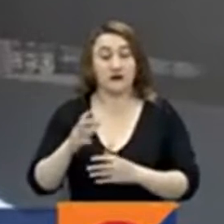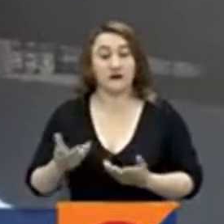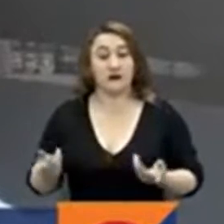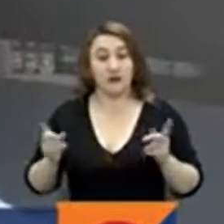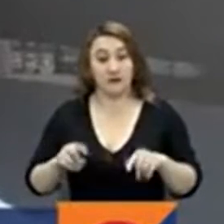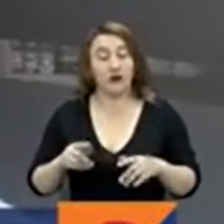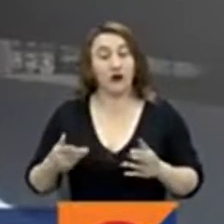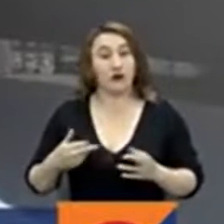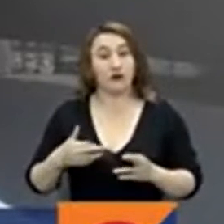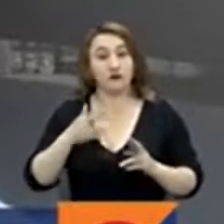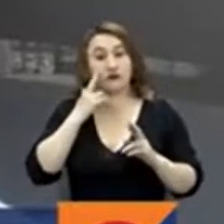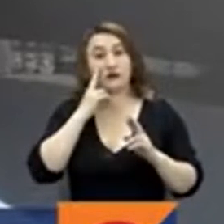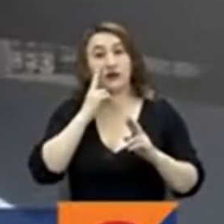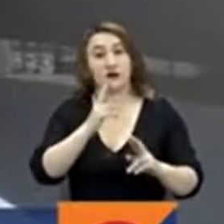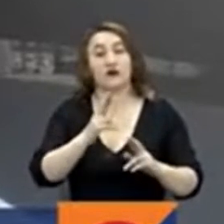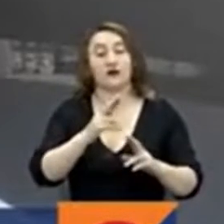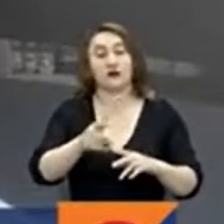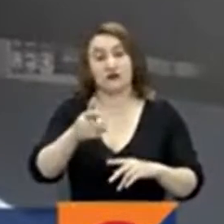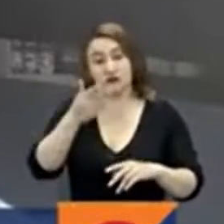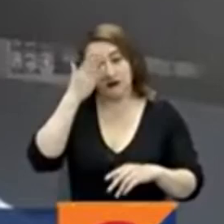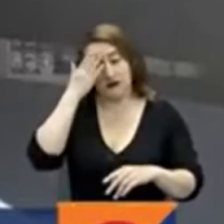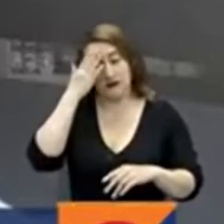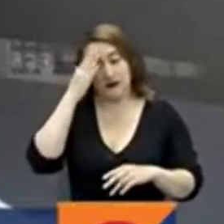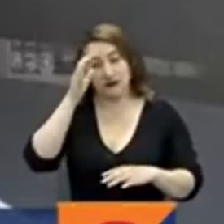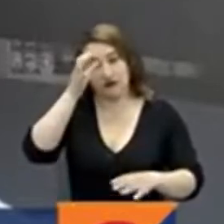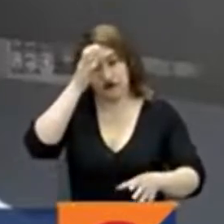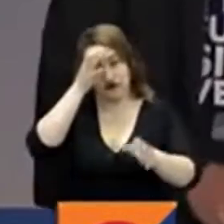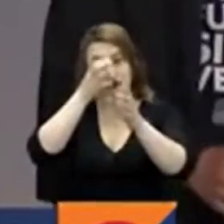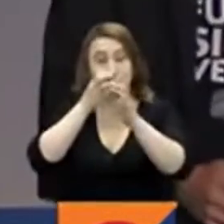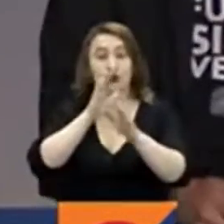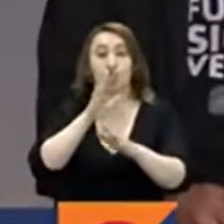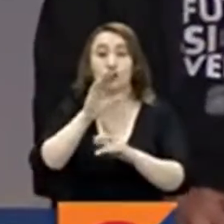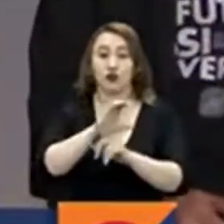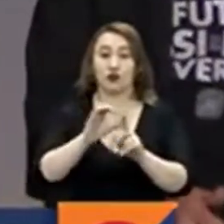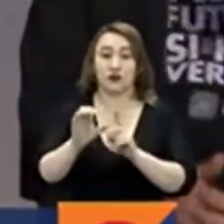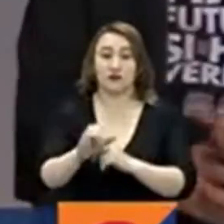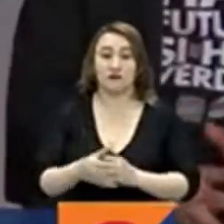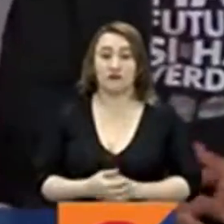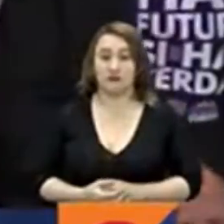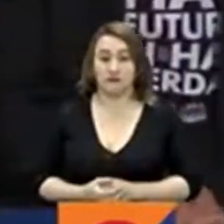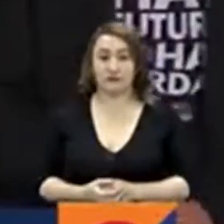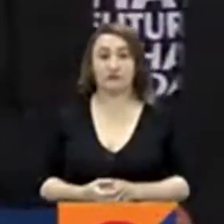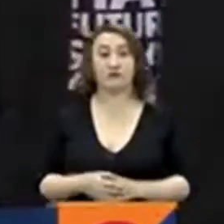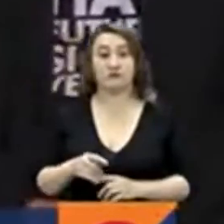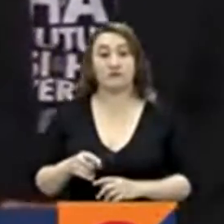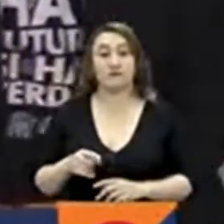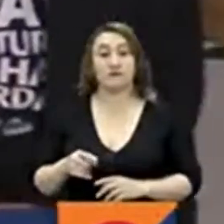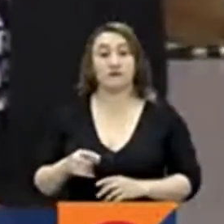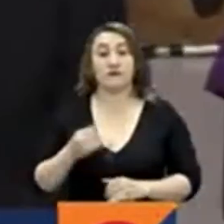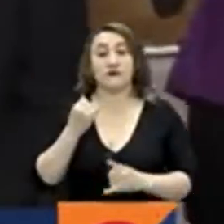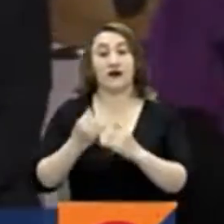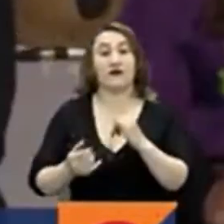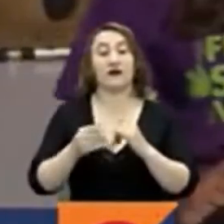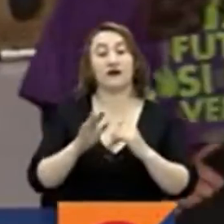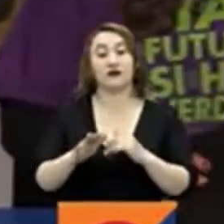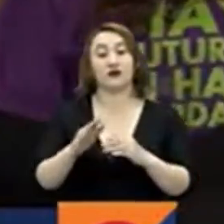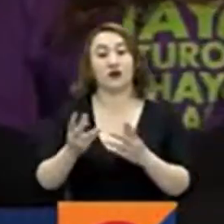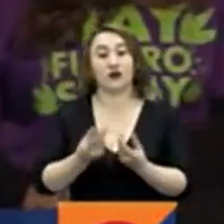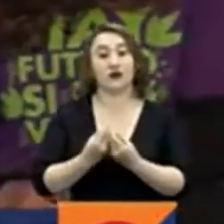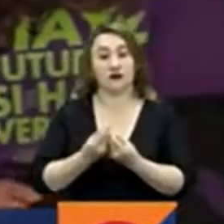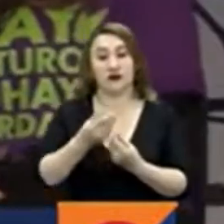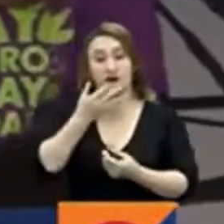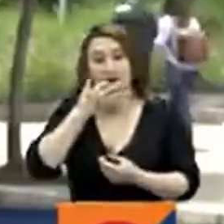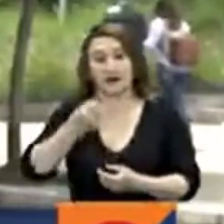en reconocer esos saberes que tienen estas culturas. Tobón estuvo a cargo del capítulo final de la Comisión de la